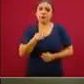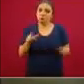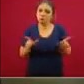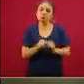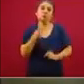en este momento.